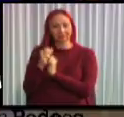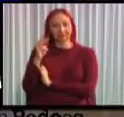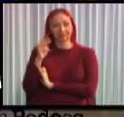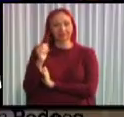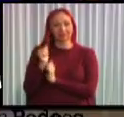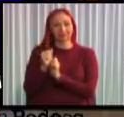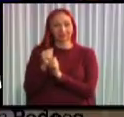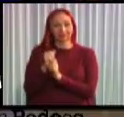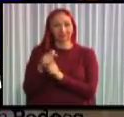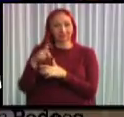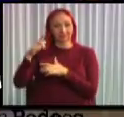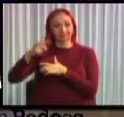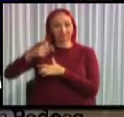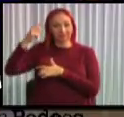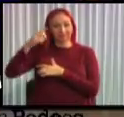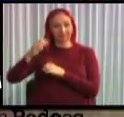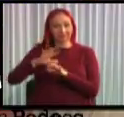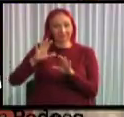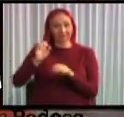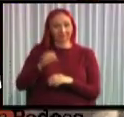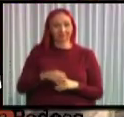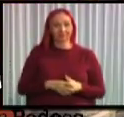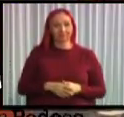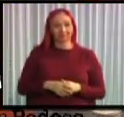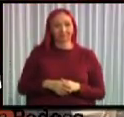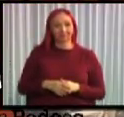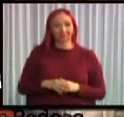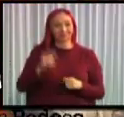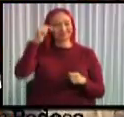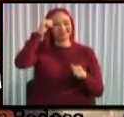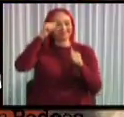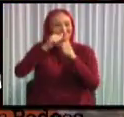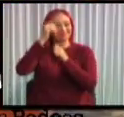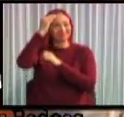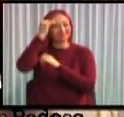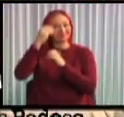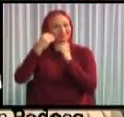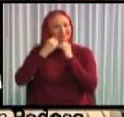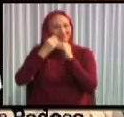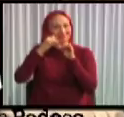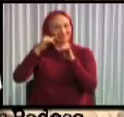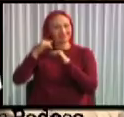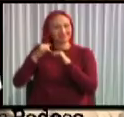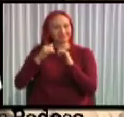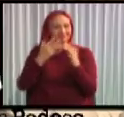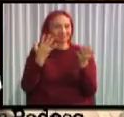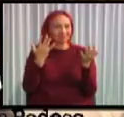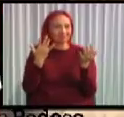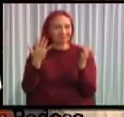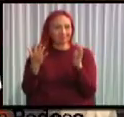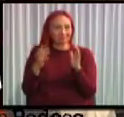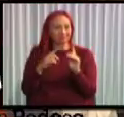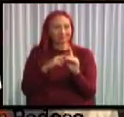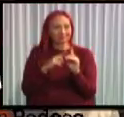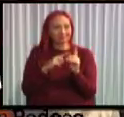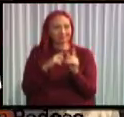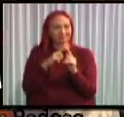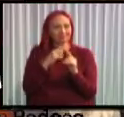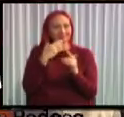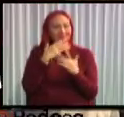trompos. Sí, claro que sí. ¿Qué es eso? No recuerdo, no preciso, porque habían tantos juegos con los trompos. Ajá. Y